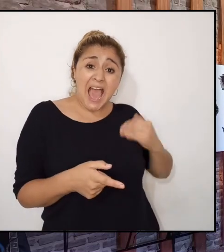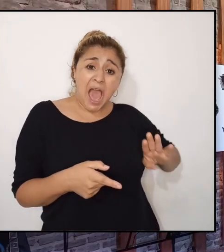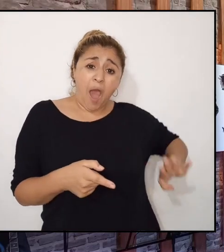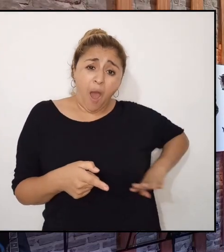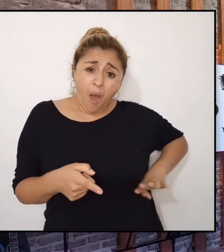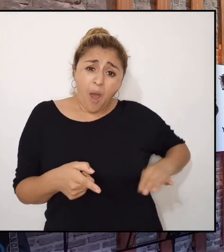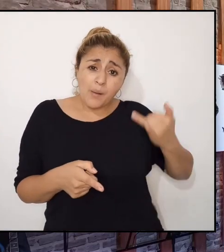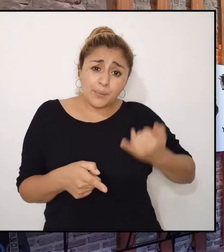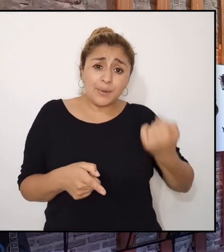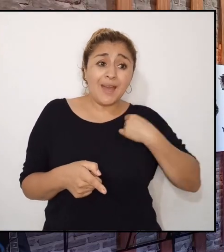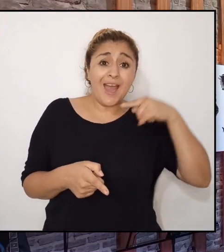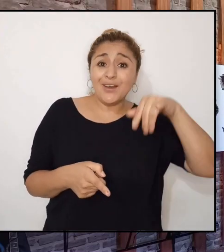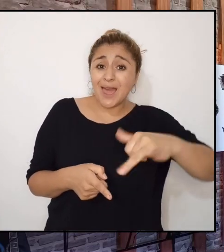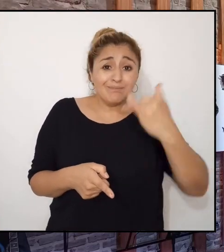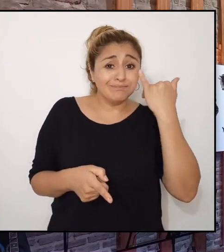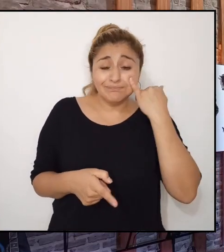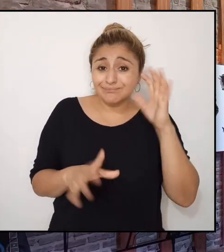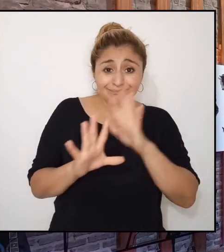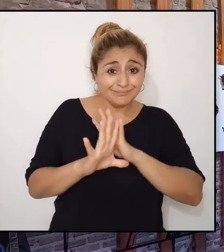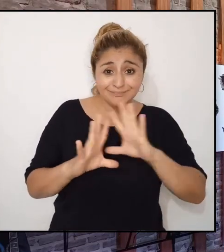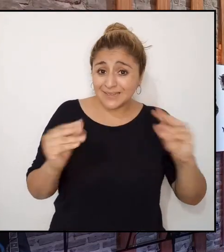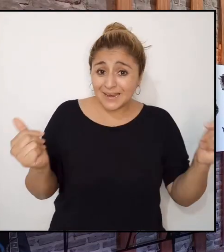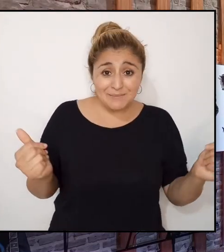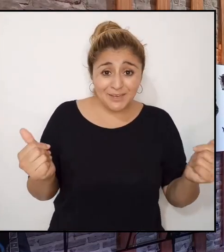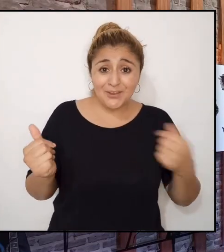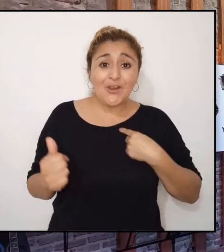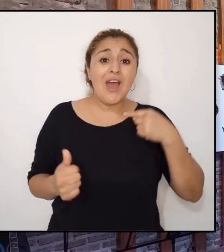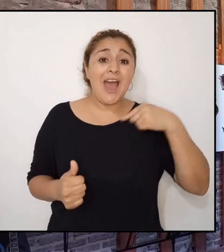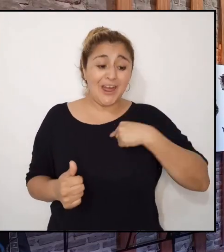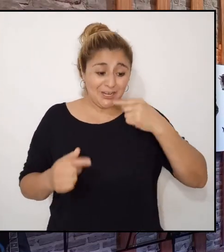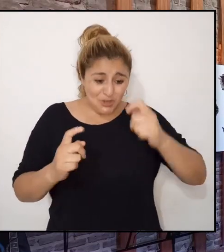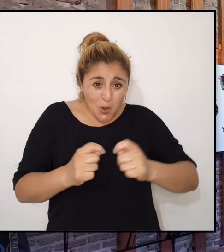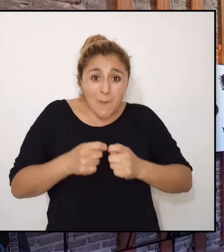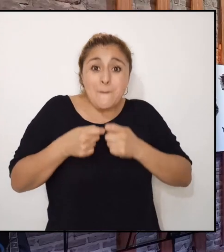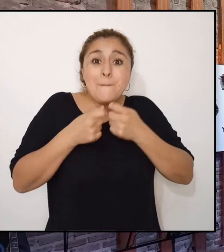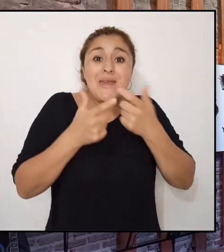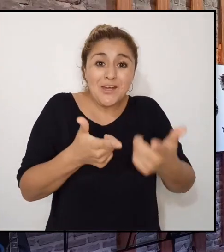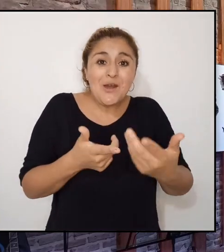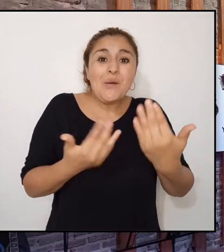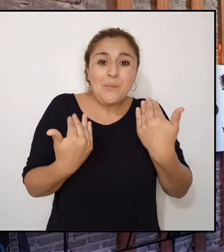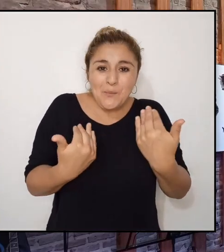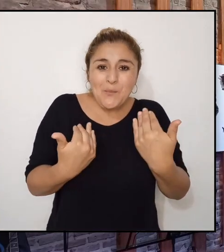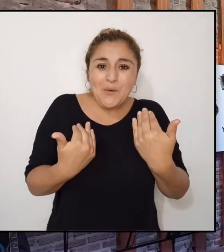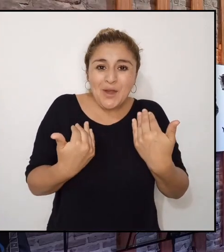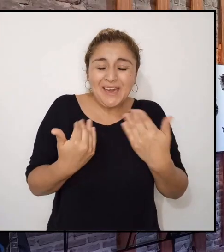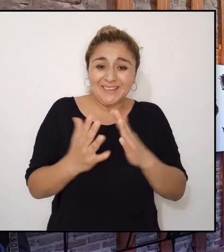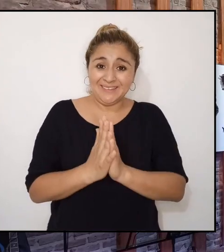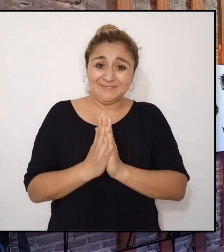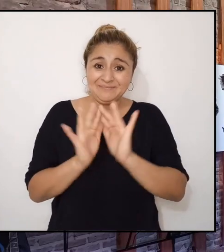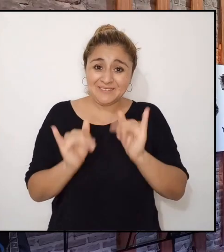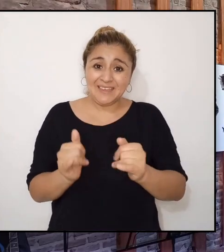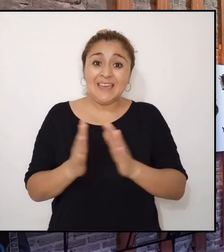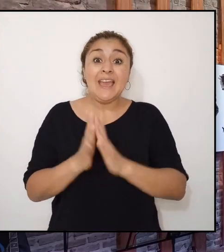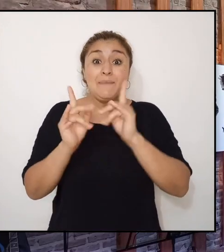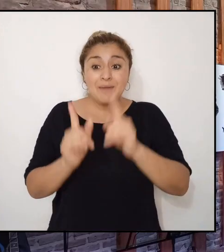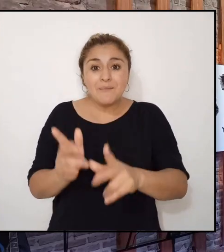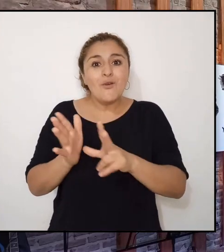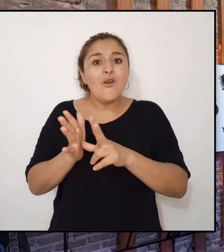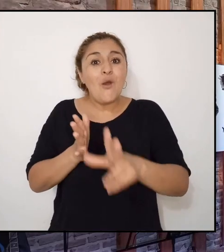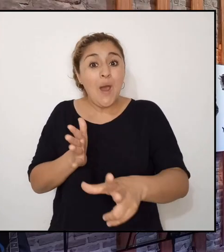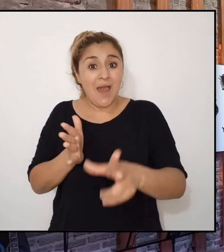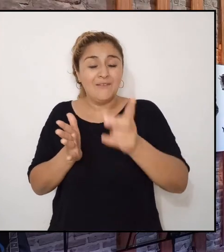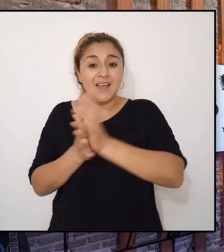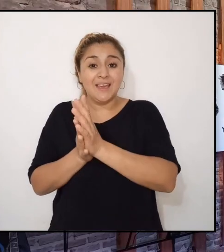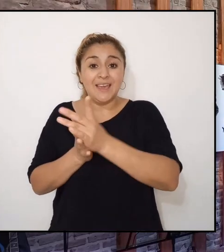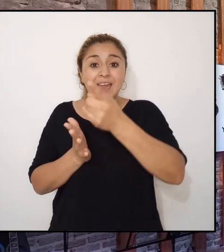no solo de pan vivirá el hombre, sino de toda palabra que sale, ¿de dónde? De la boca de Dios.